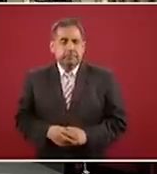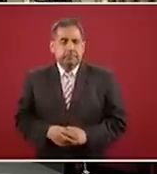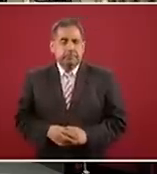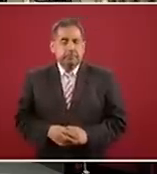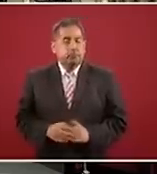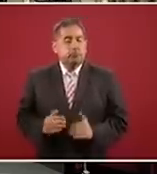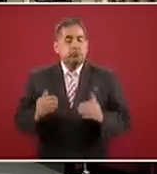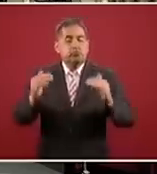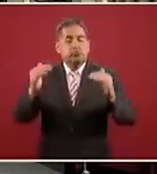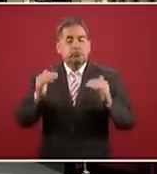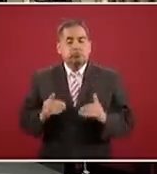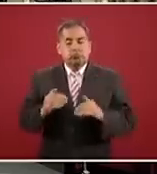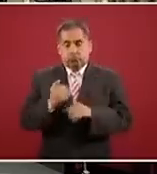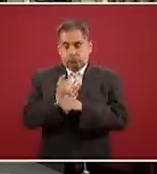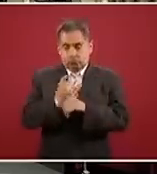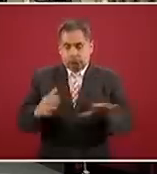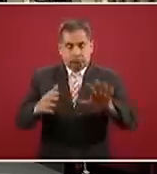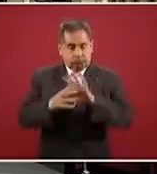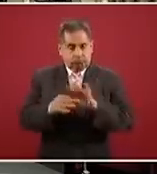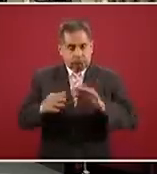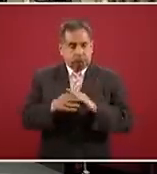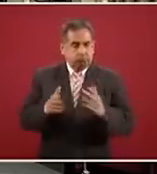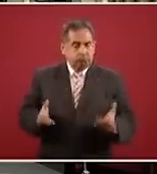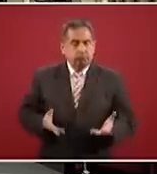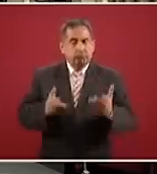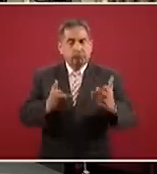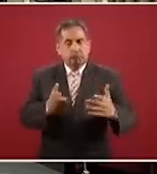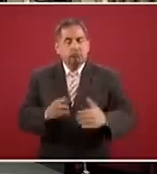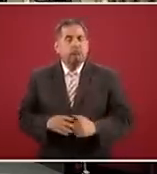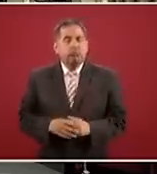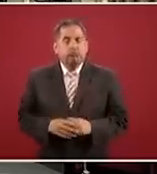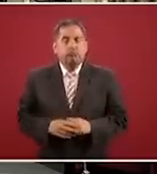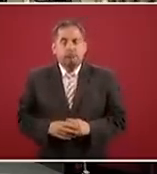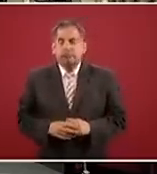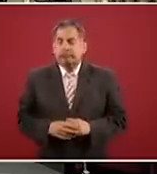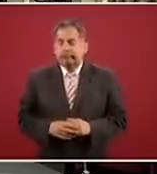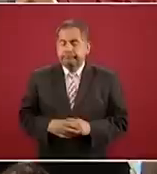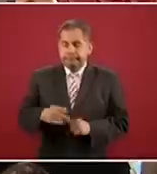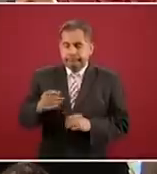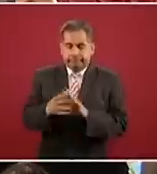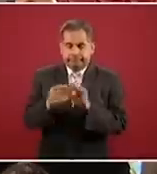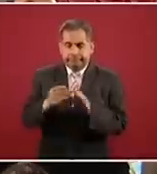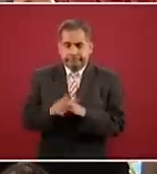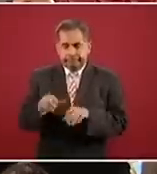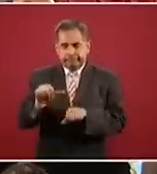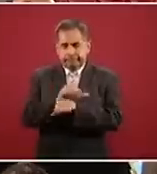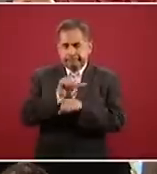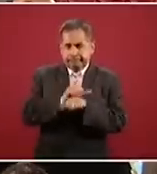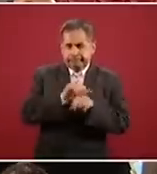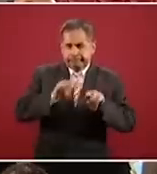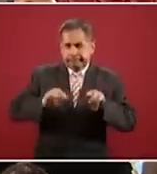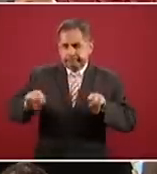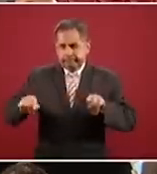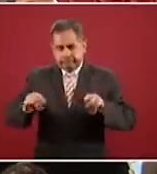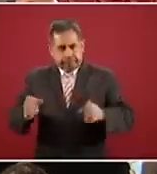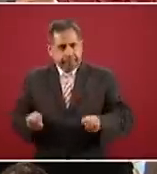Siguiendo con la información que les estamos proporcionando, en lo que se refiere a vehículos,